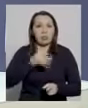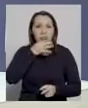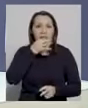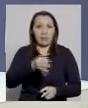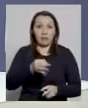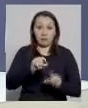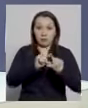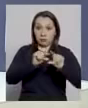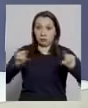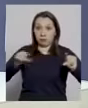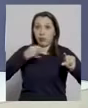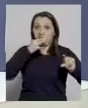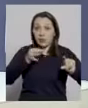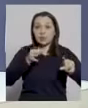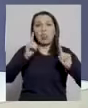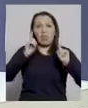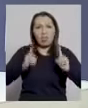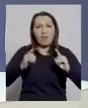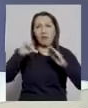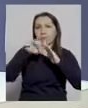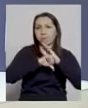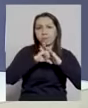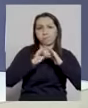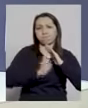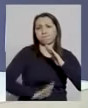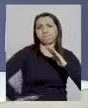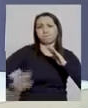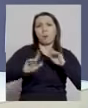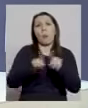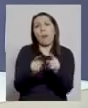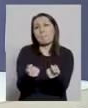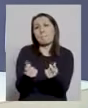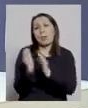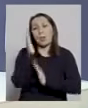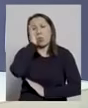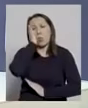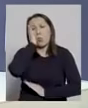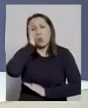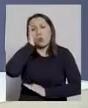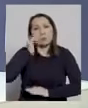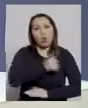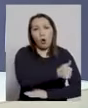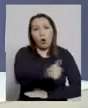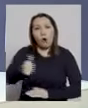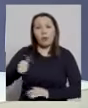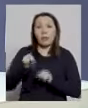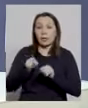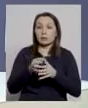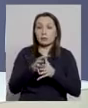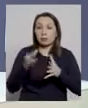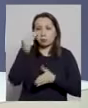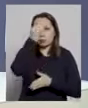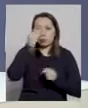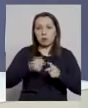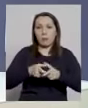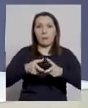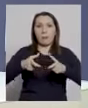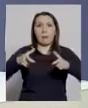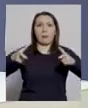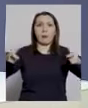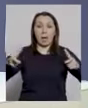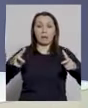ellos textualmente, en hibernación, como una ciudad dormida. Esto ante la preocupante alza de